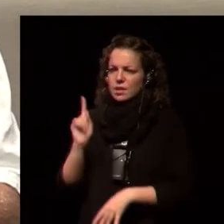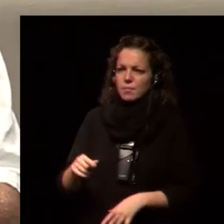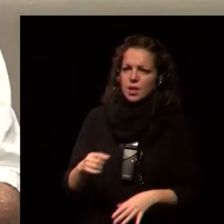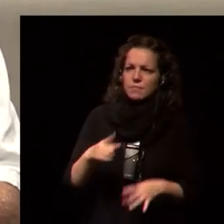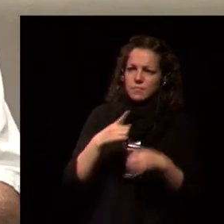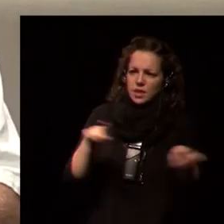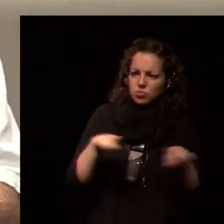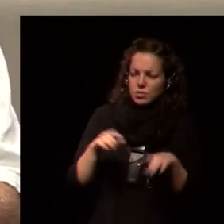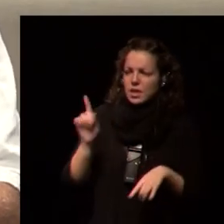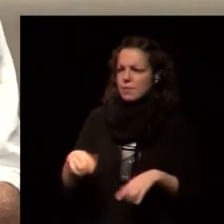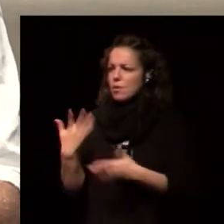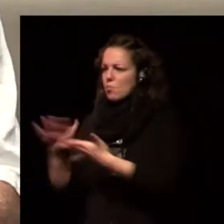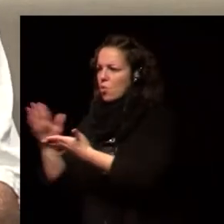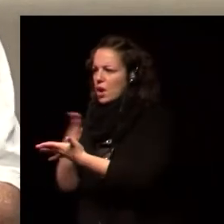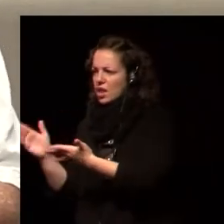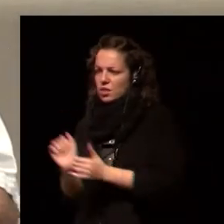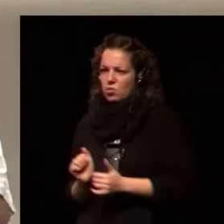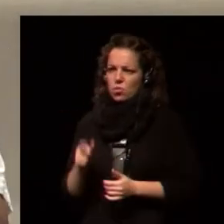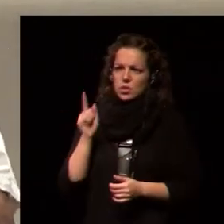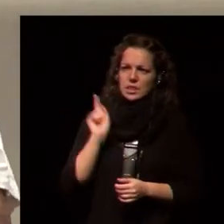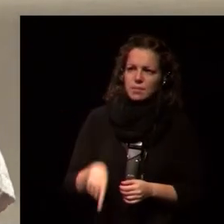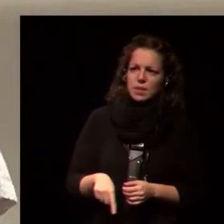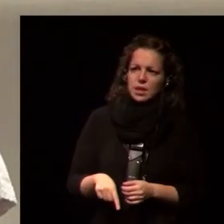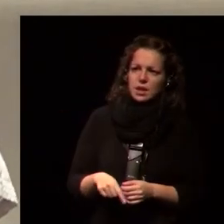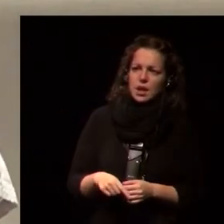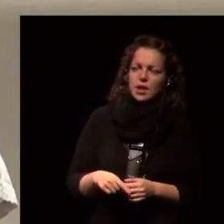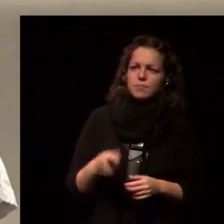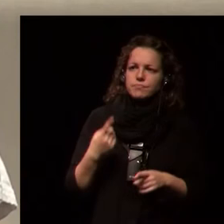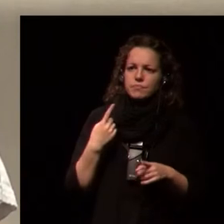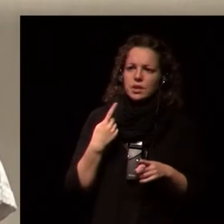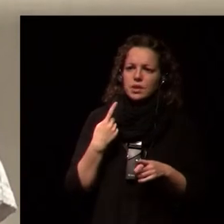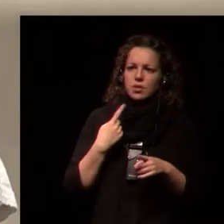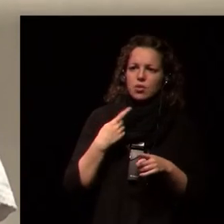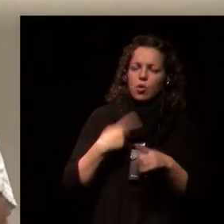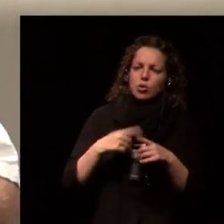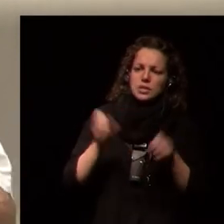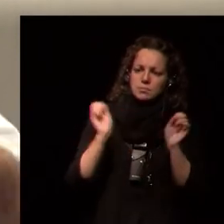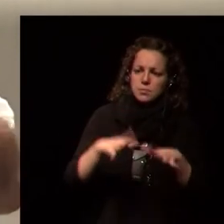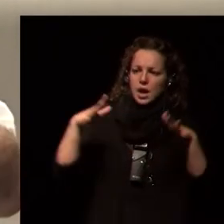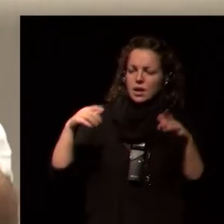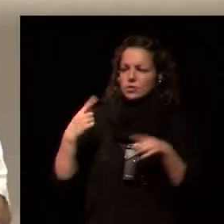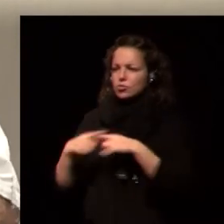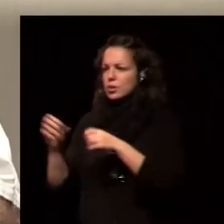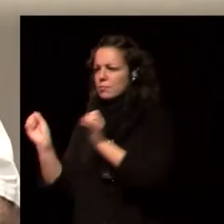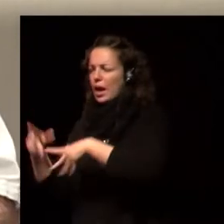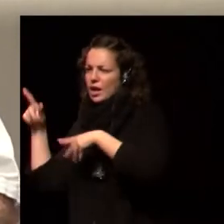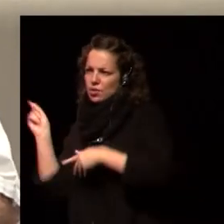lo poético, lo mensurable y lo no mensurable, lo mágico. Las artes aplicadas, las